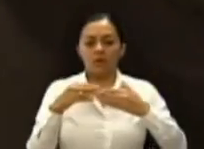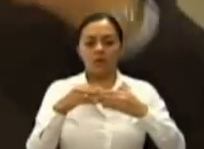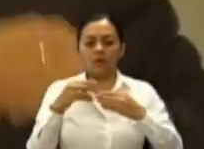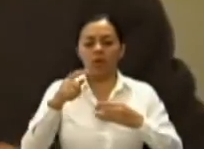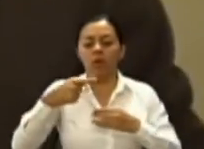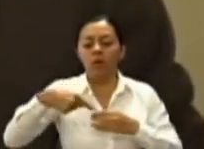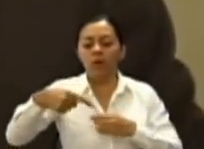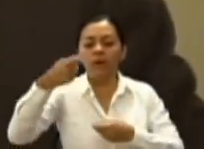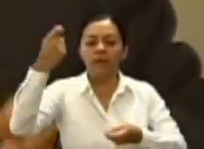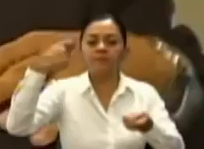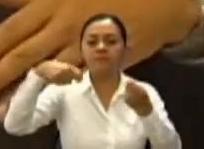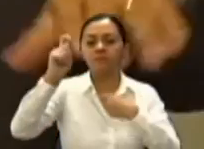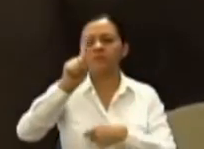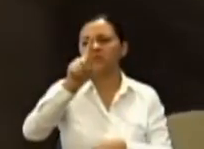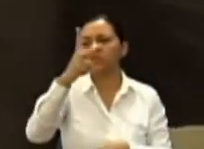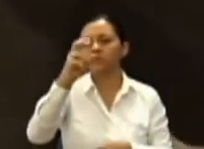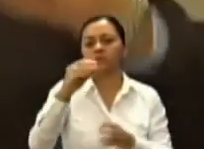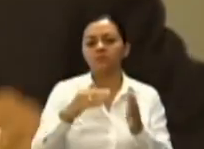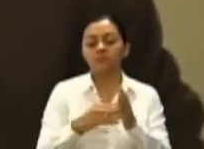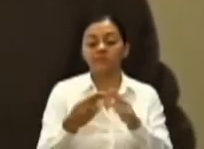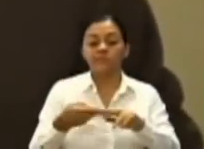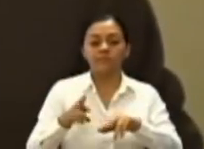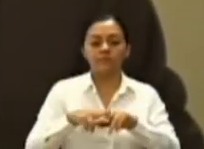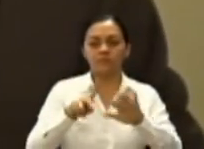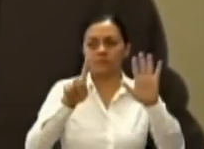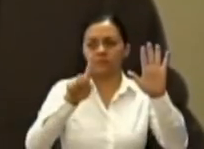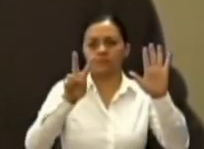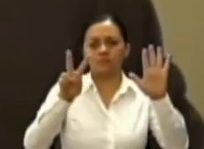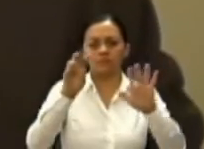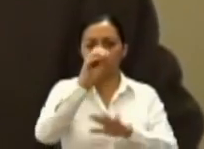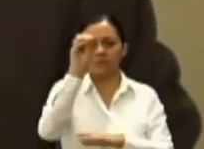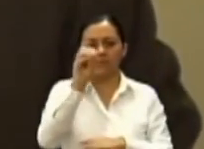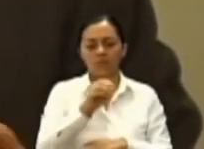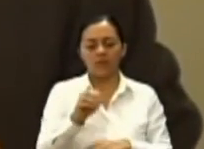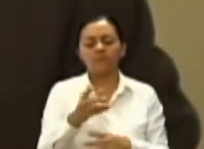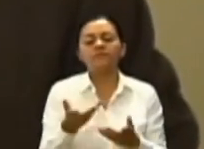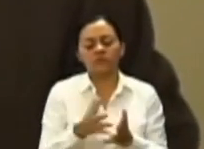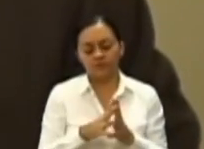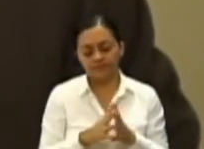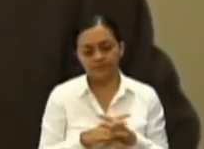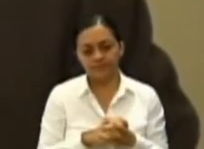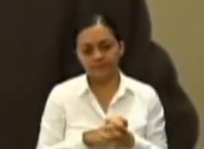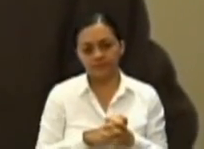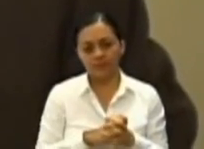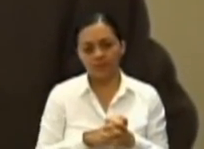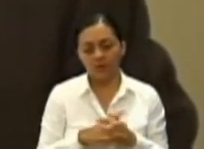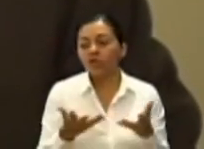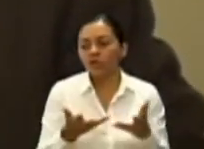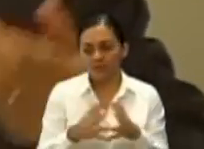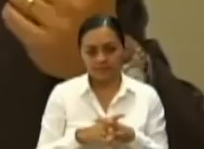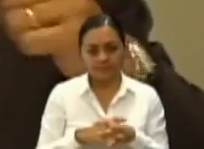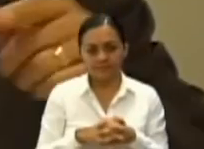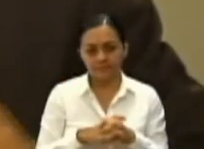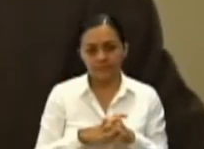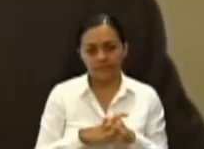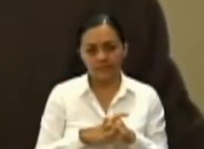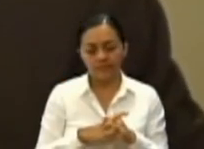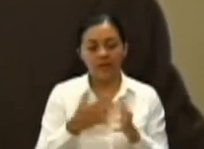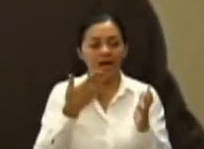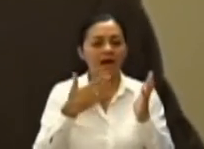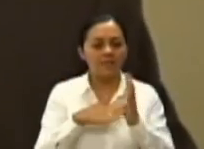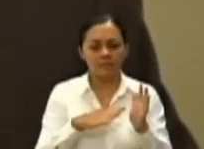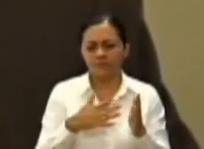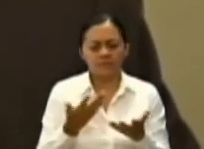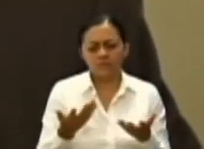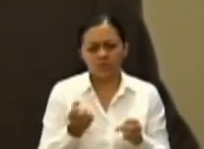años las vende en 120 mil más el incremento era 67% donde se da un caso así pero incluso si será un caso así